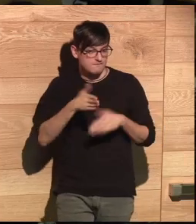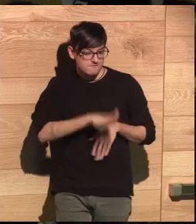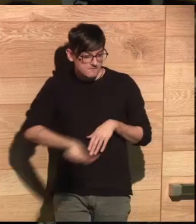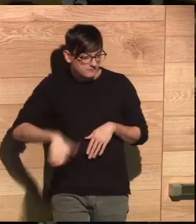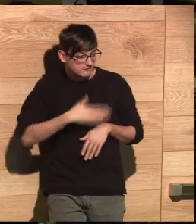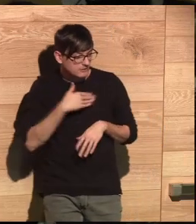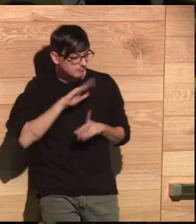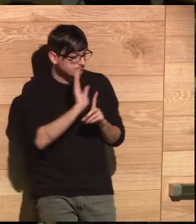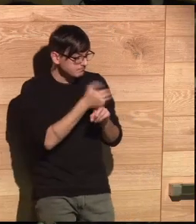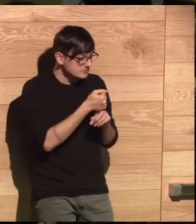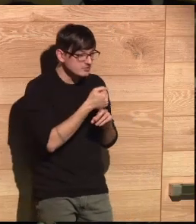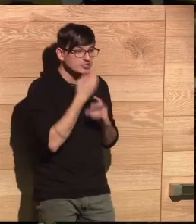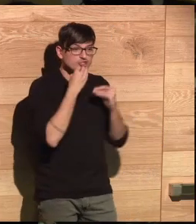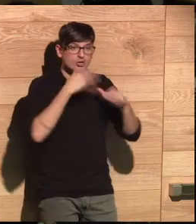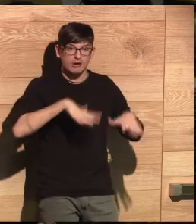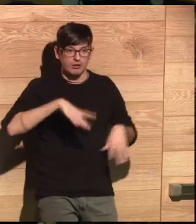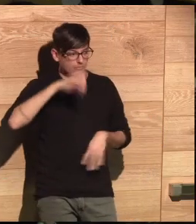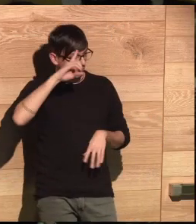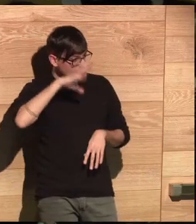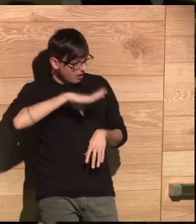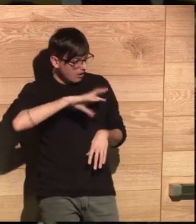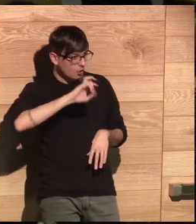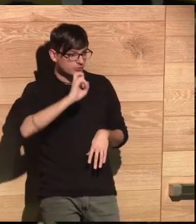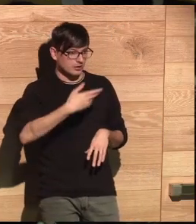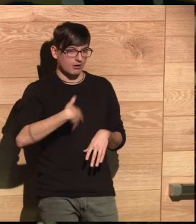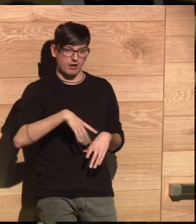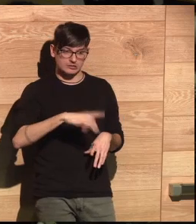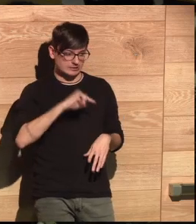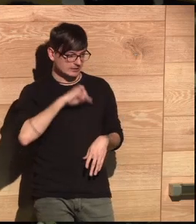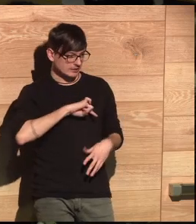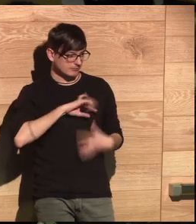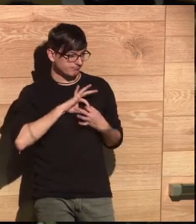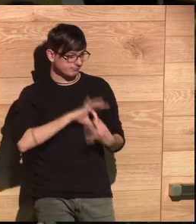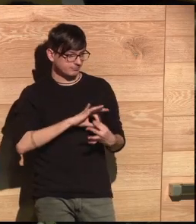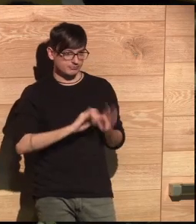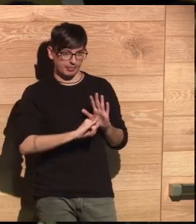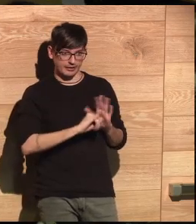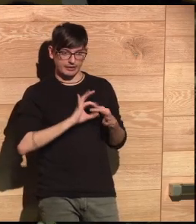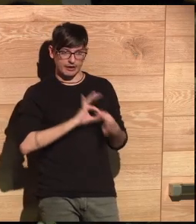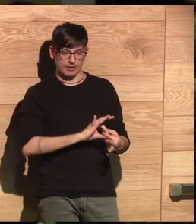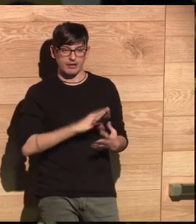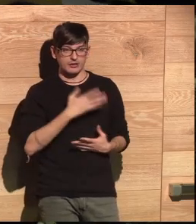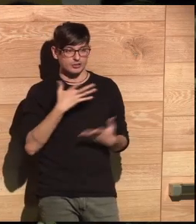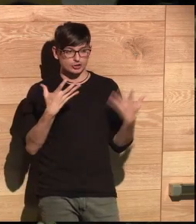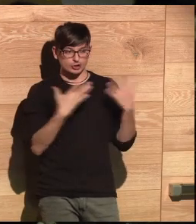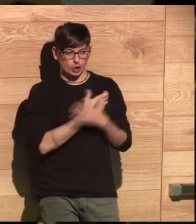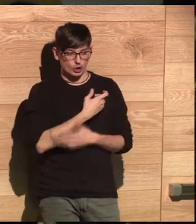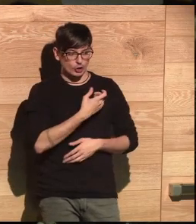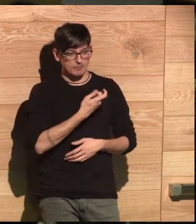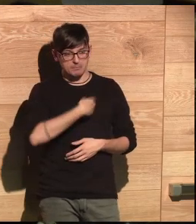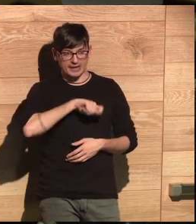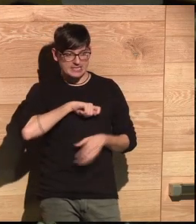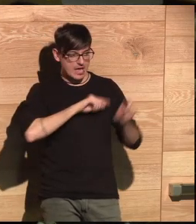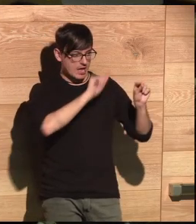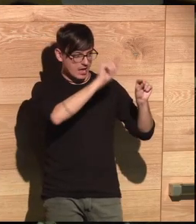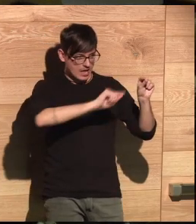historias que les sorprendieran, pero también otras que les sonaran cercanas. Por eso queríamos que fueran de todos los tiempos, de todo el país, era obvio, para que todo el mundo se sintiera